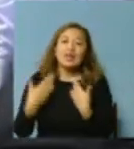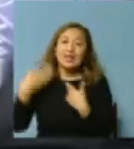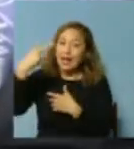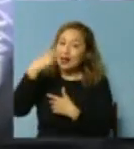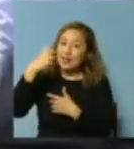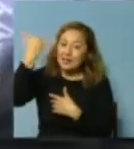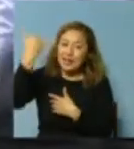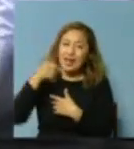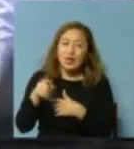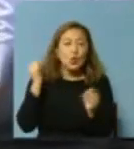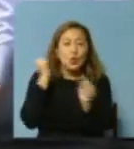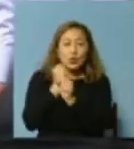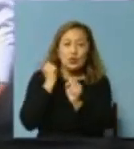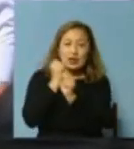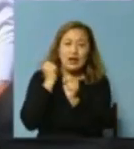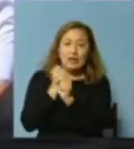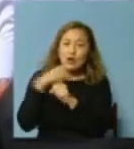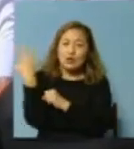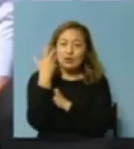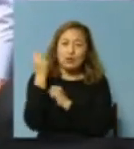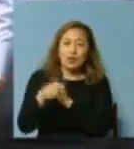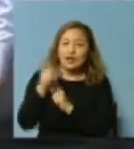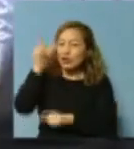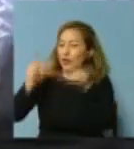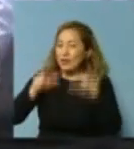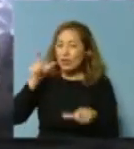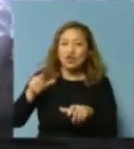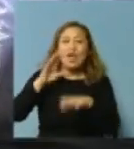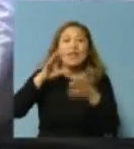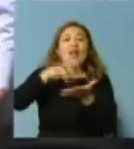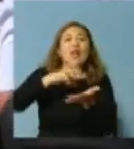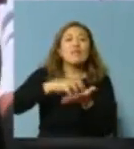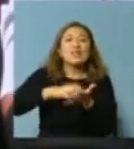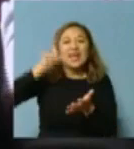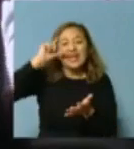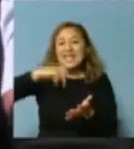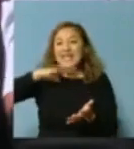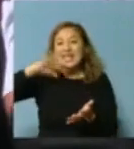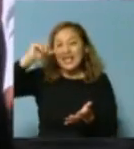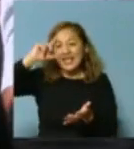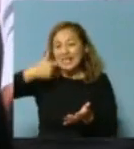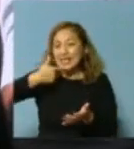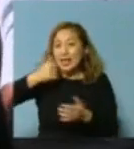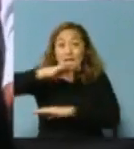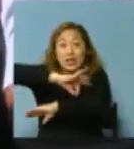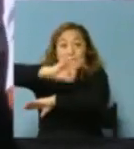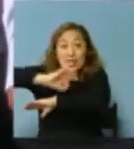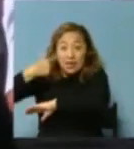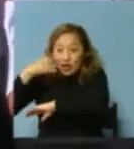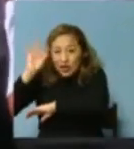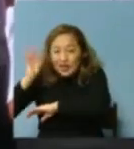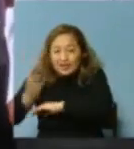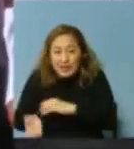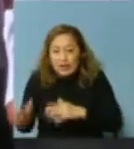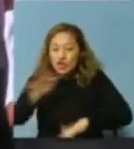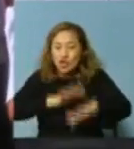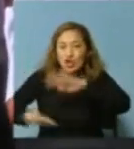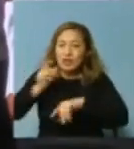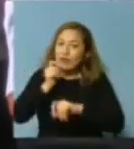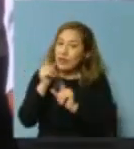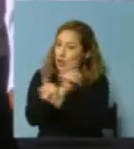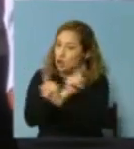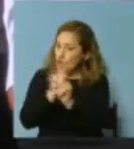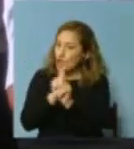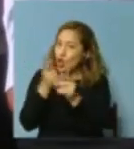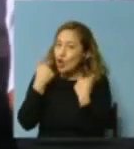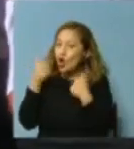de energía, con un trabajo muy importante de GESA, de todos los ingenieros de GESA, que son los que han hecho el sistema, que no es